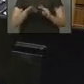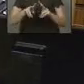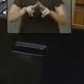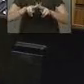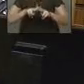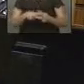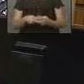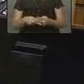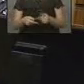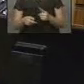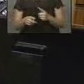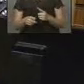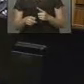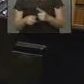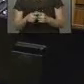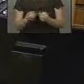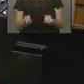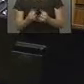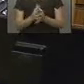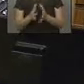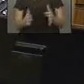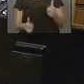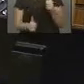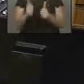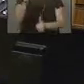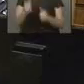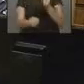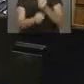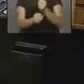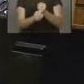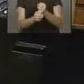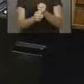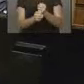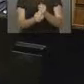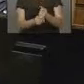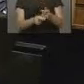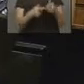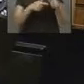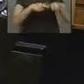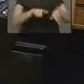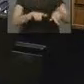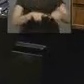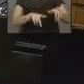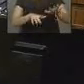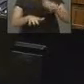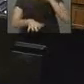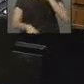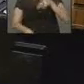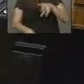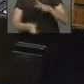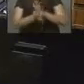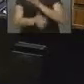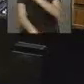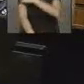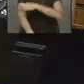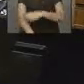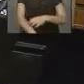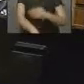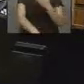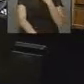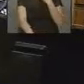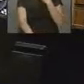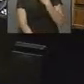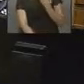a través de un aumento de profesionales de la Dirección de Obras Hidráulicas en las regiones. También